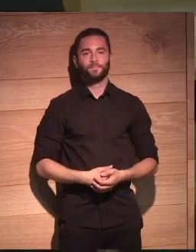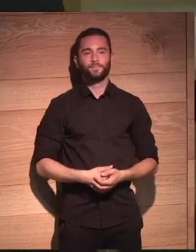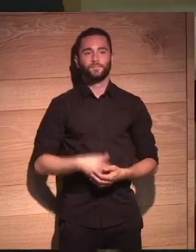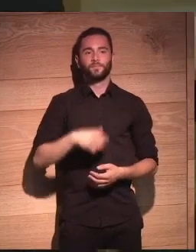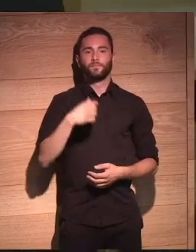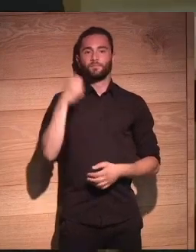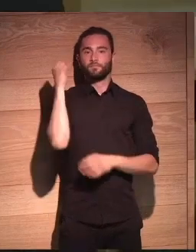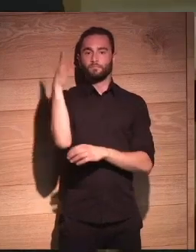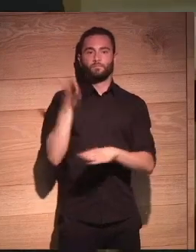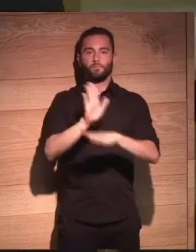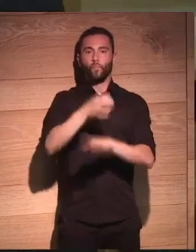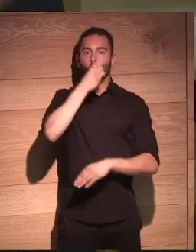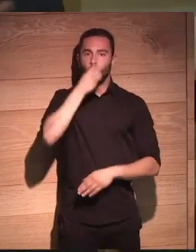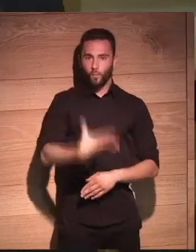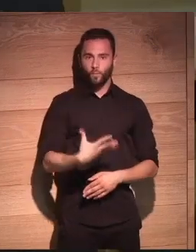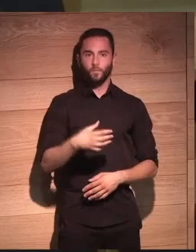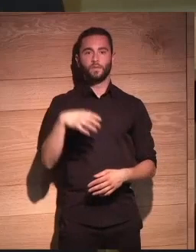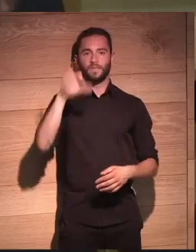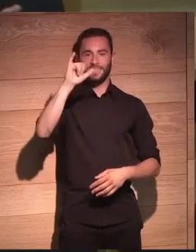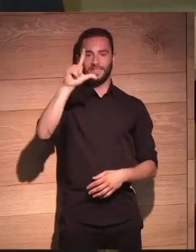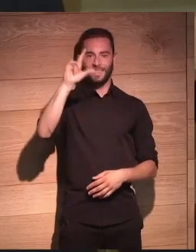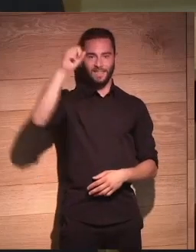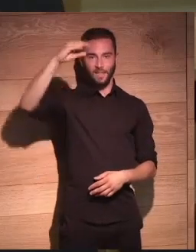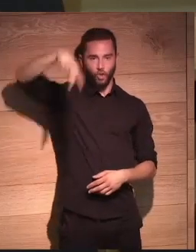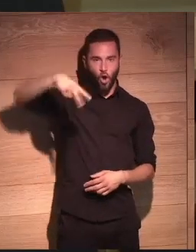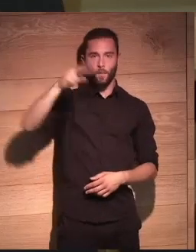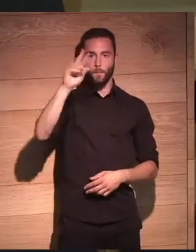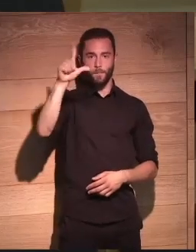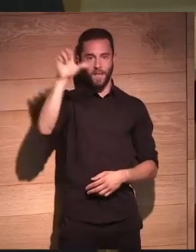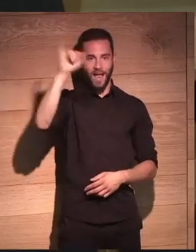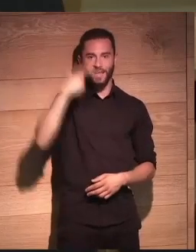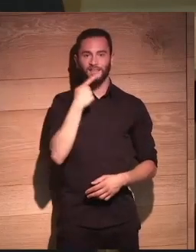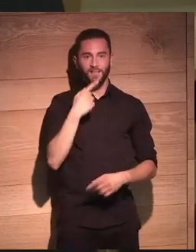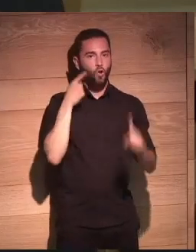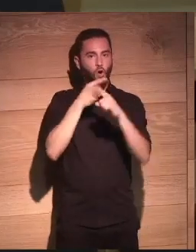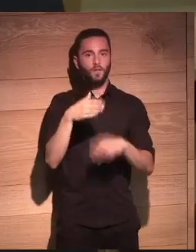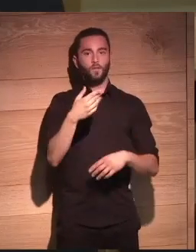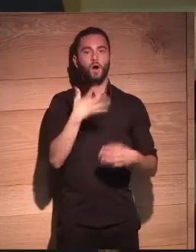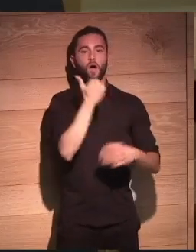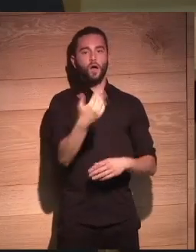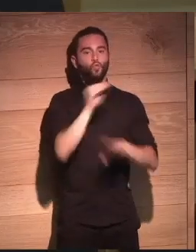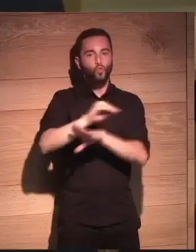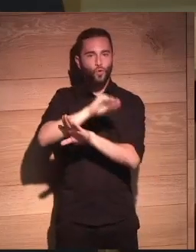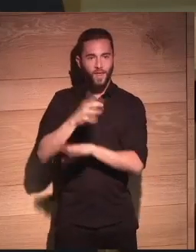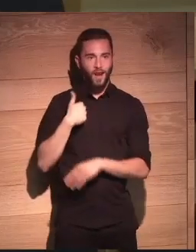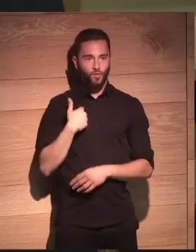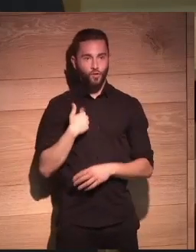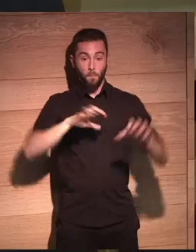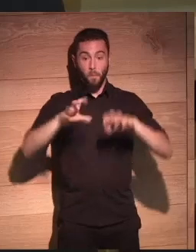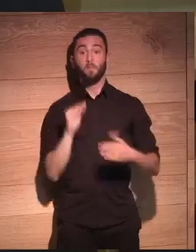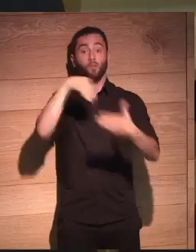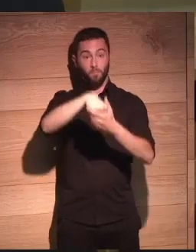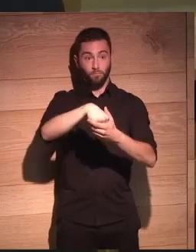y hablaste un poco antes sobre Silicon Valley y lo que se está haciendo ahora para curar el envejecimiento. De hecho, yo estoy involucrado en ese